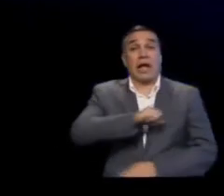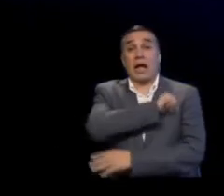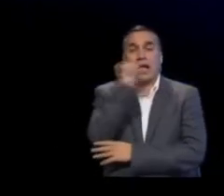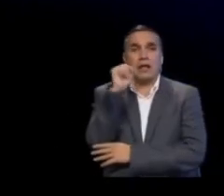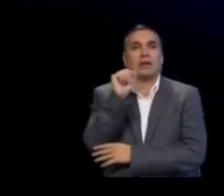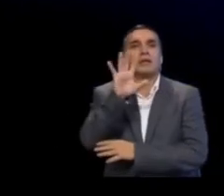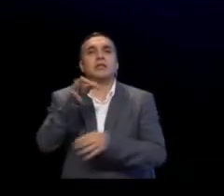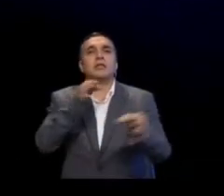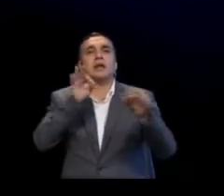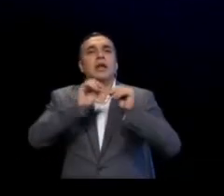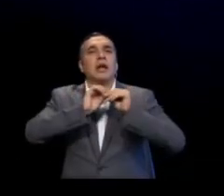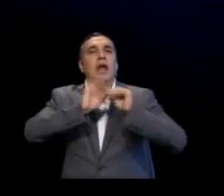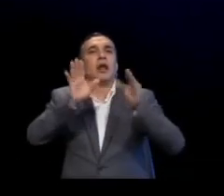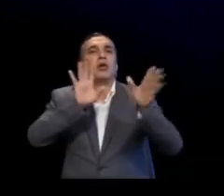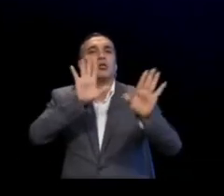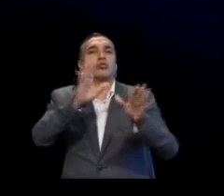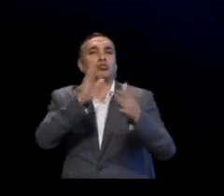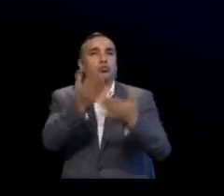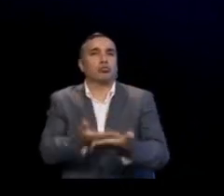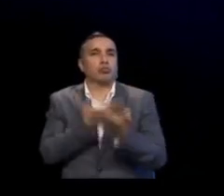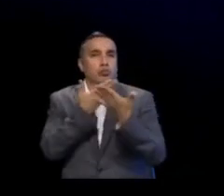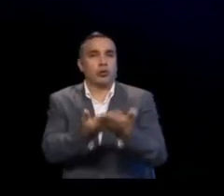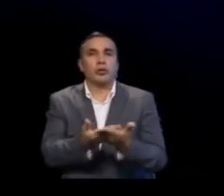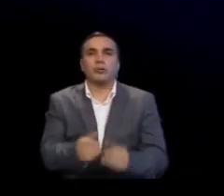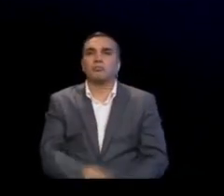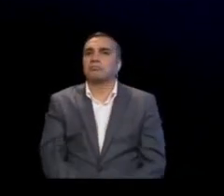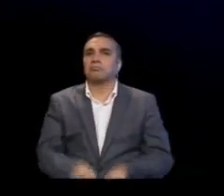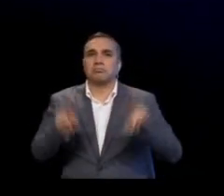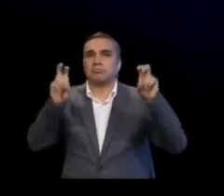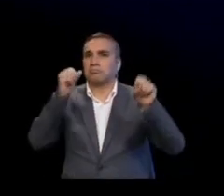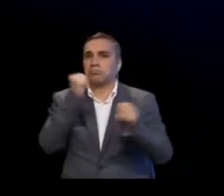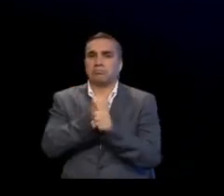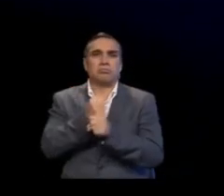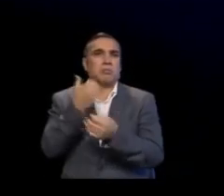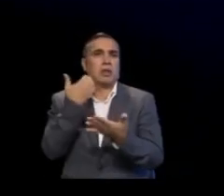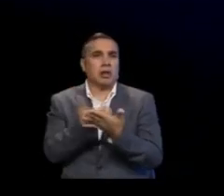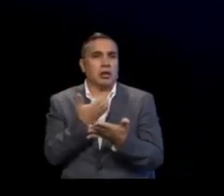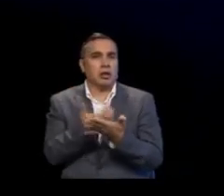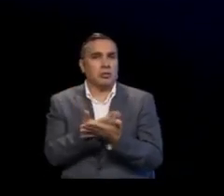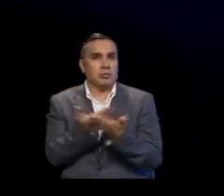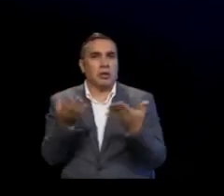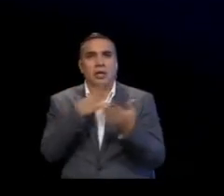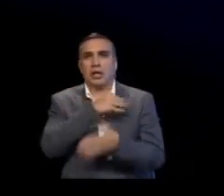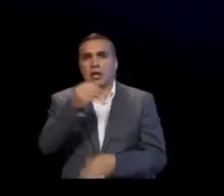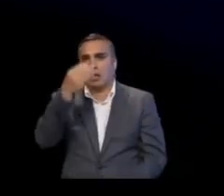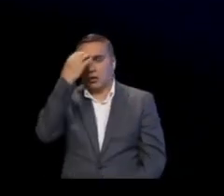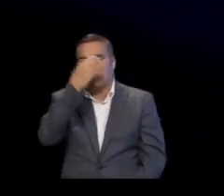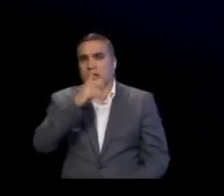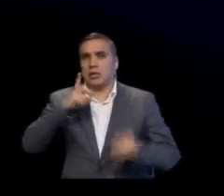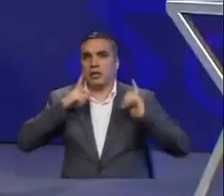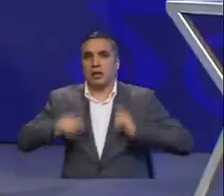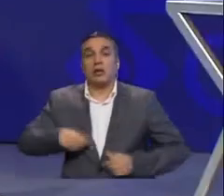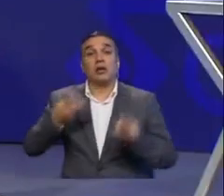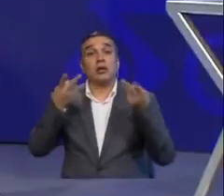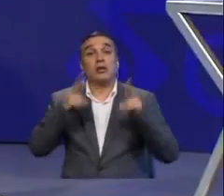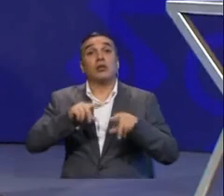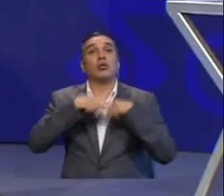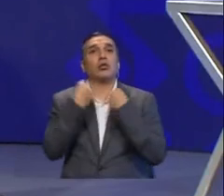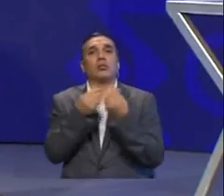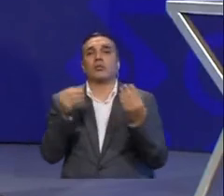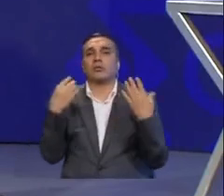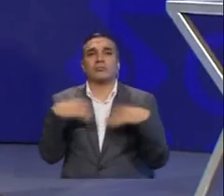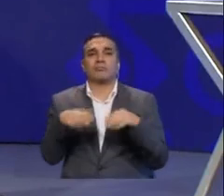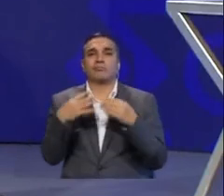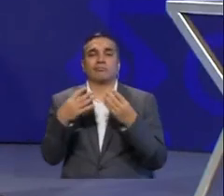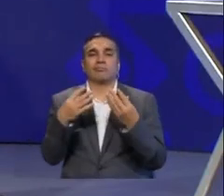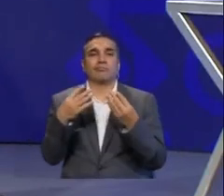cuáles son sus posturas a partir de los temas empleo, economía y educación, salud y también grupos vulnerables.